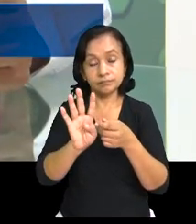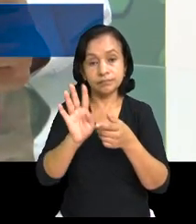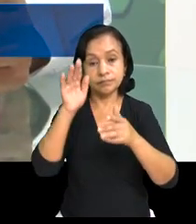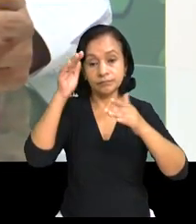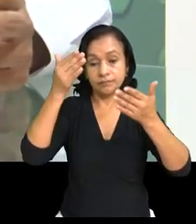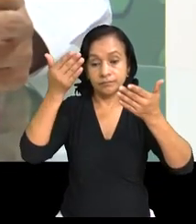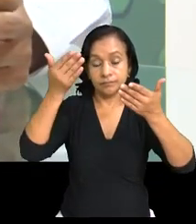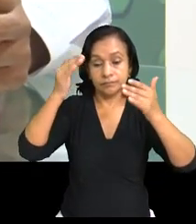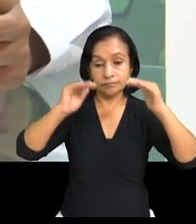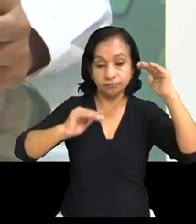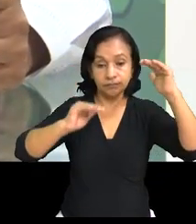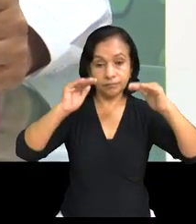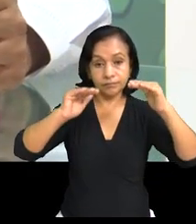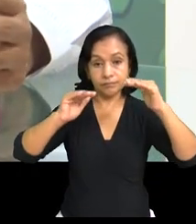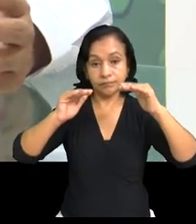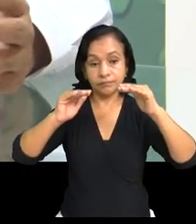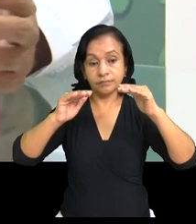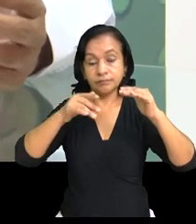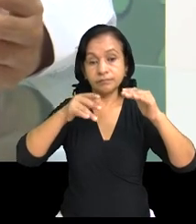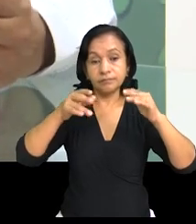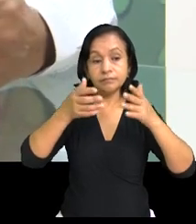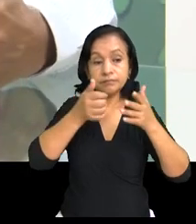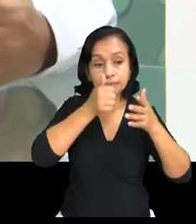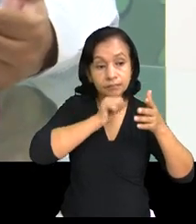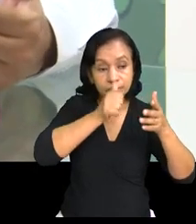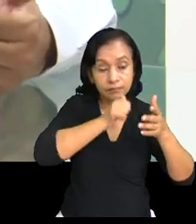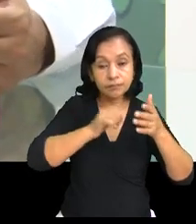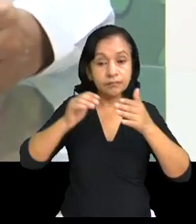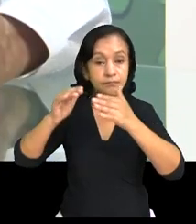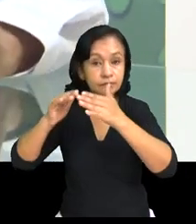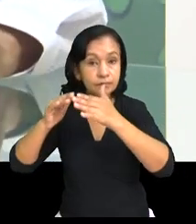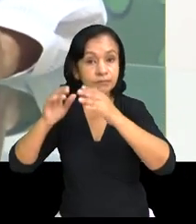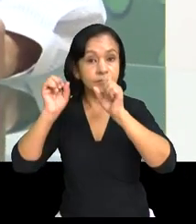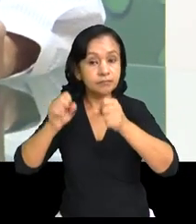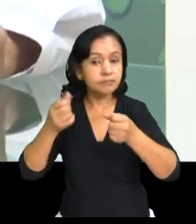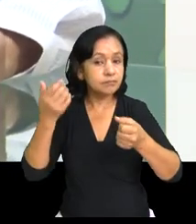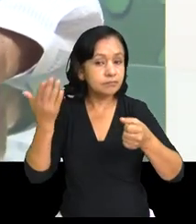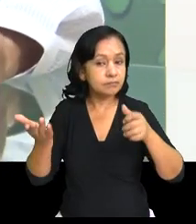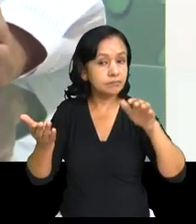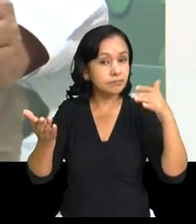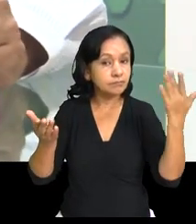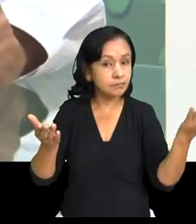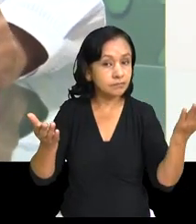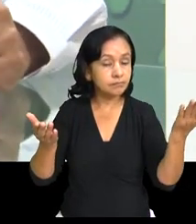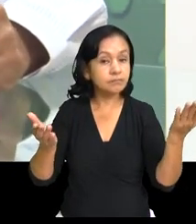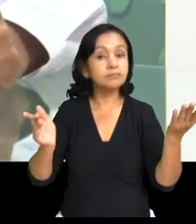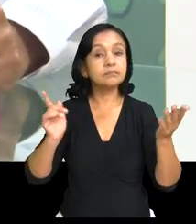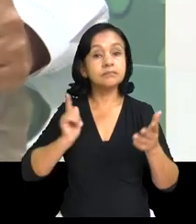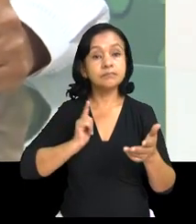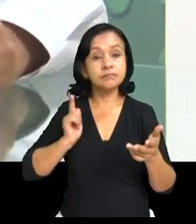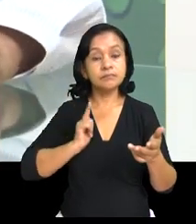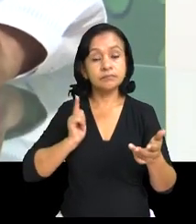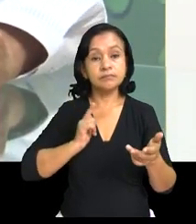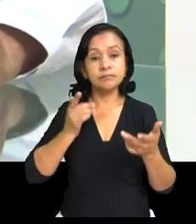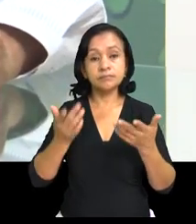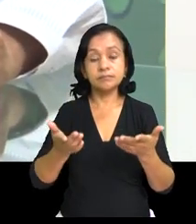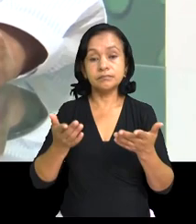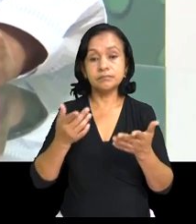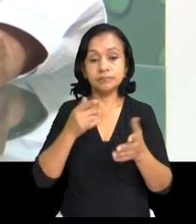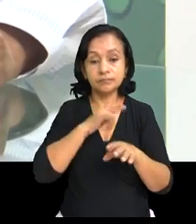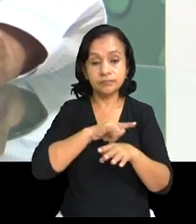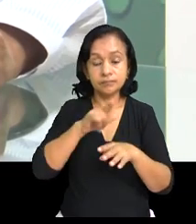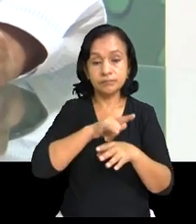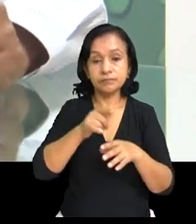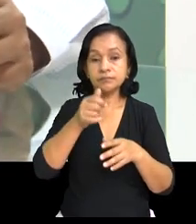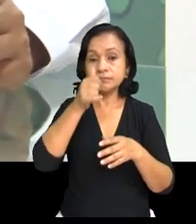balance entre recursos y demanda. ¿Por qué? Porque nosotros estamos abocados a darle salida a la demanda